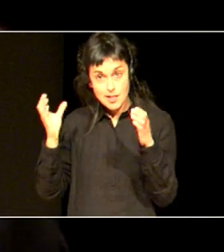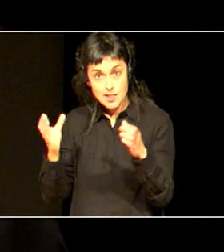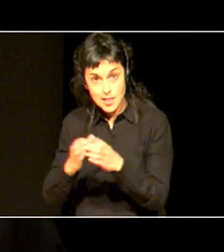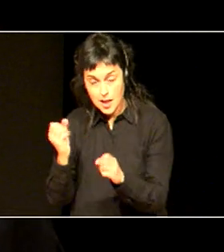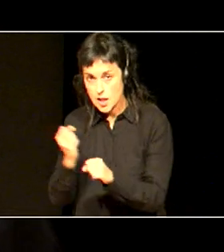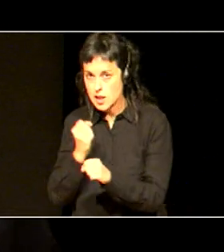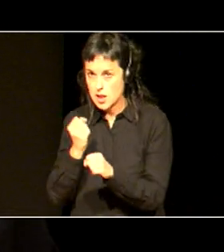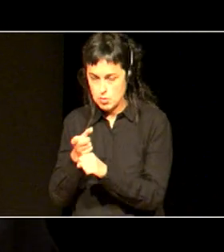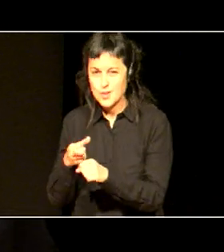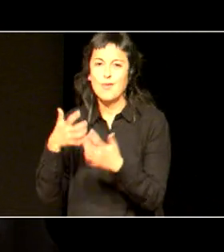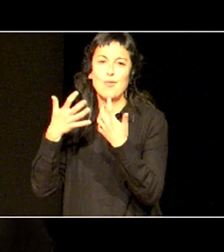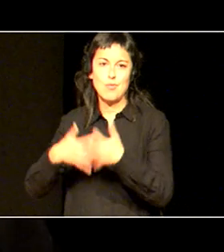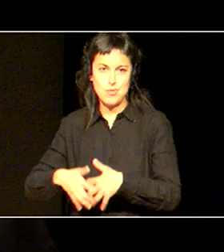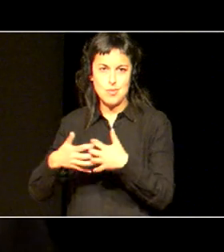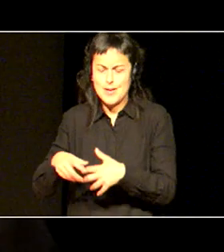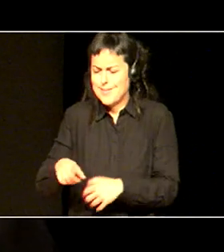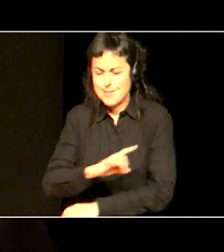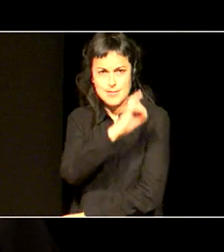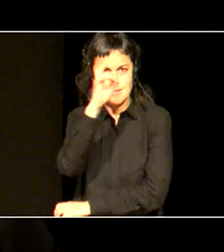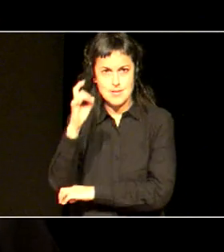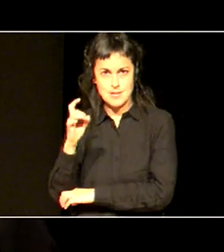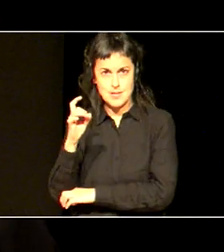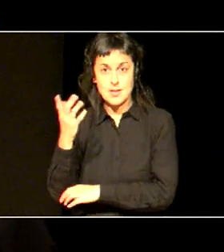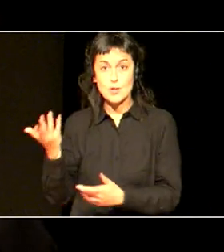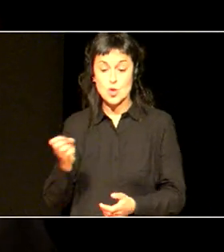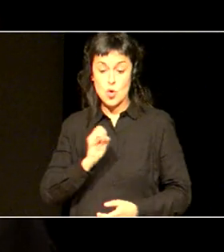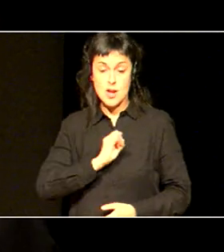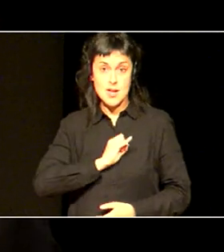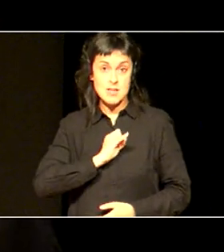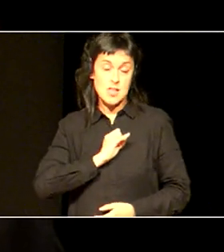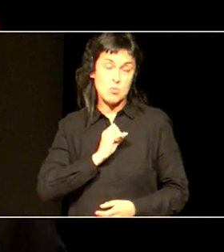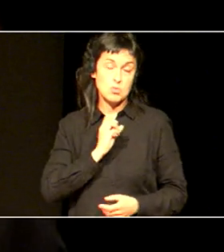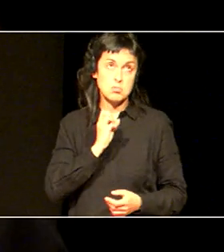ezinbestekoa da. Entonces, con estas tres señas de identidad, trabajamos.